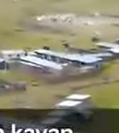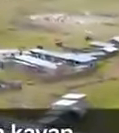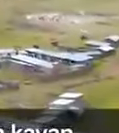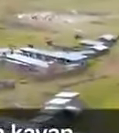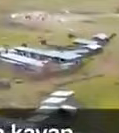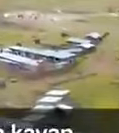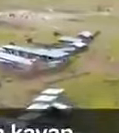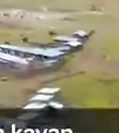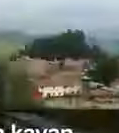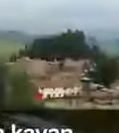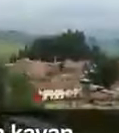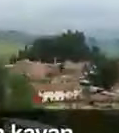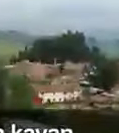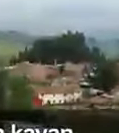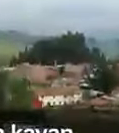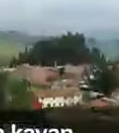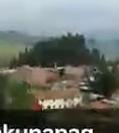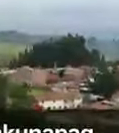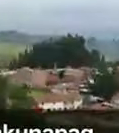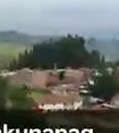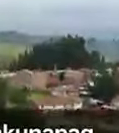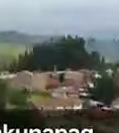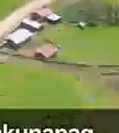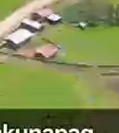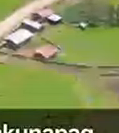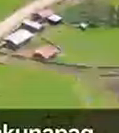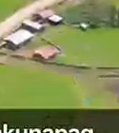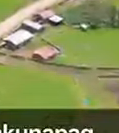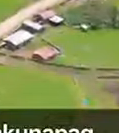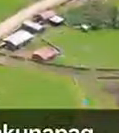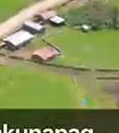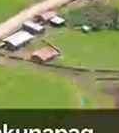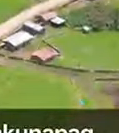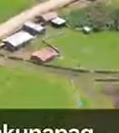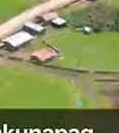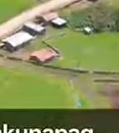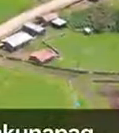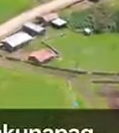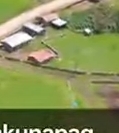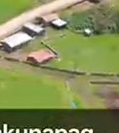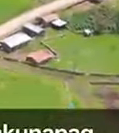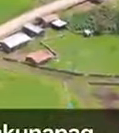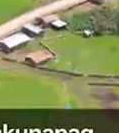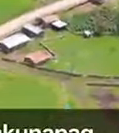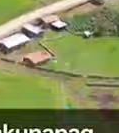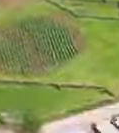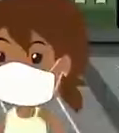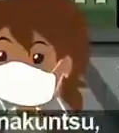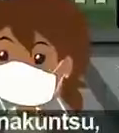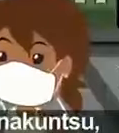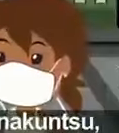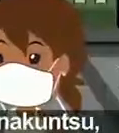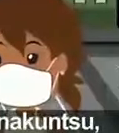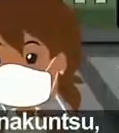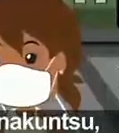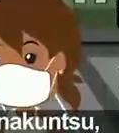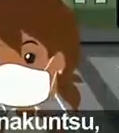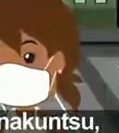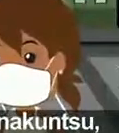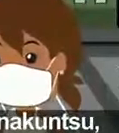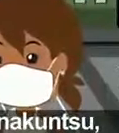Musianqekino, antenakunaqa allim kayan, imepis nunamaintsikunawan allí parlakunapaj. Que